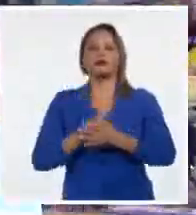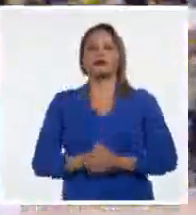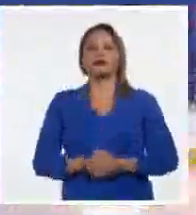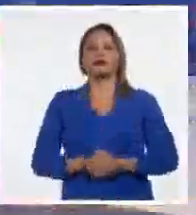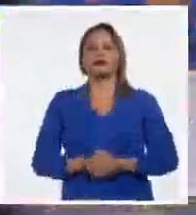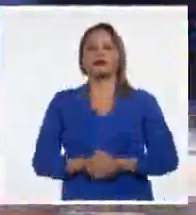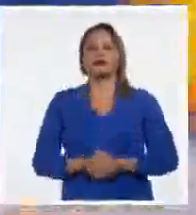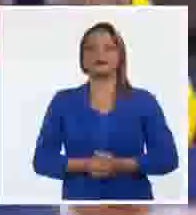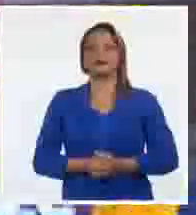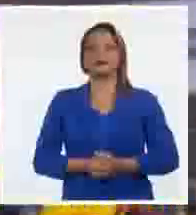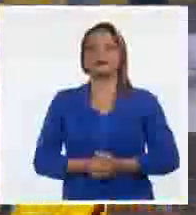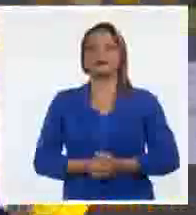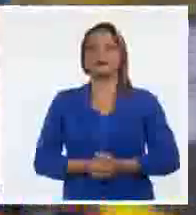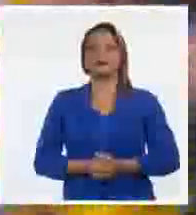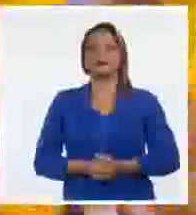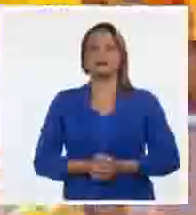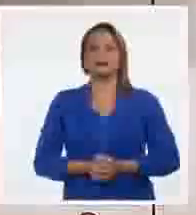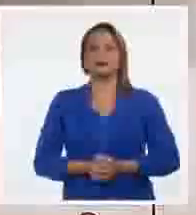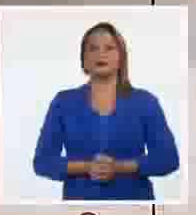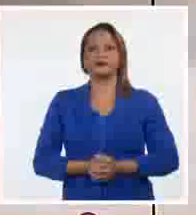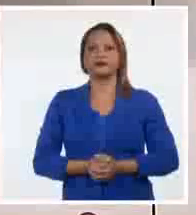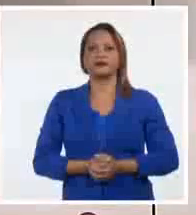Basket en su visita al Gran Canaria.